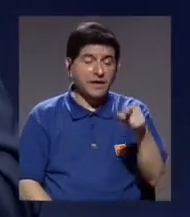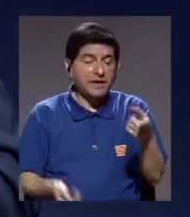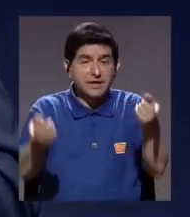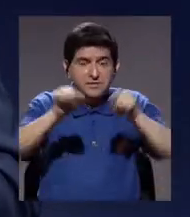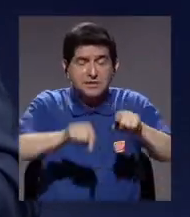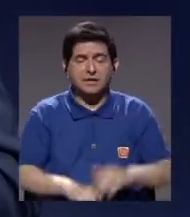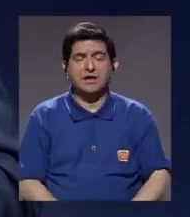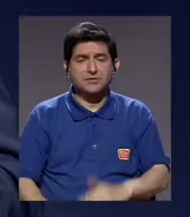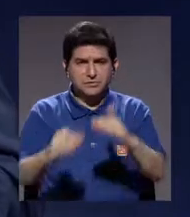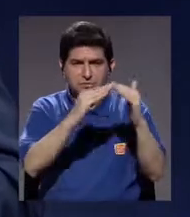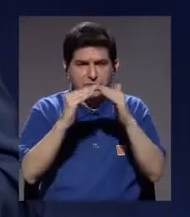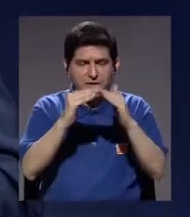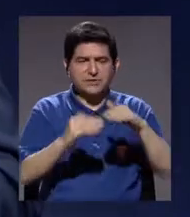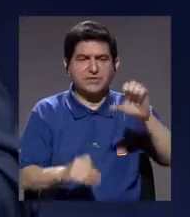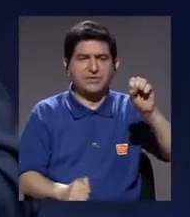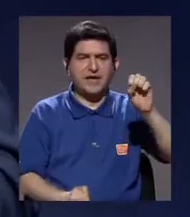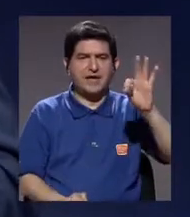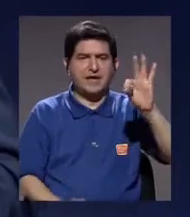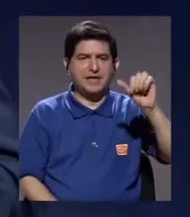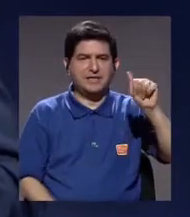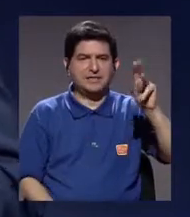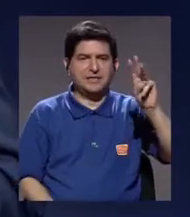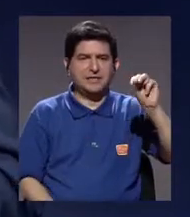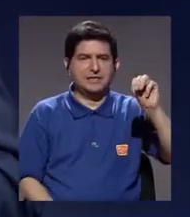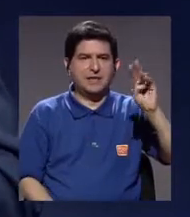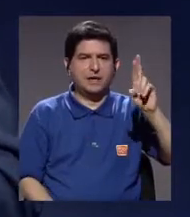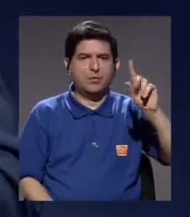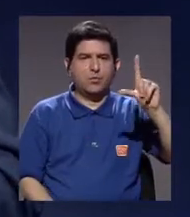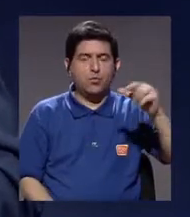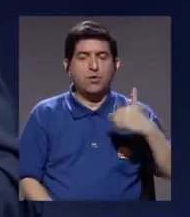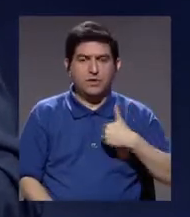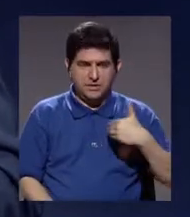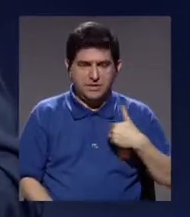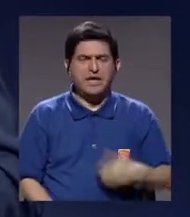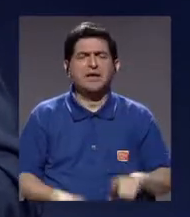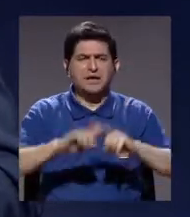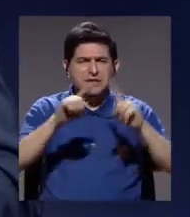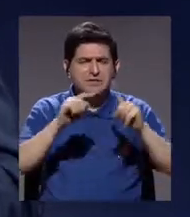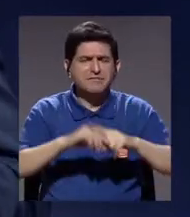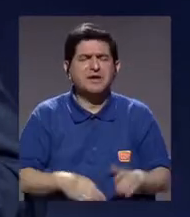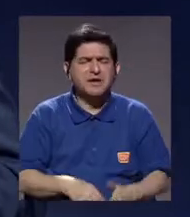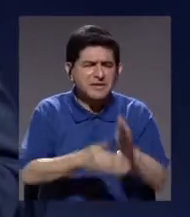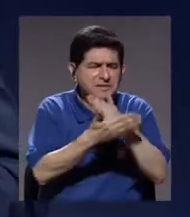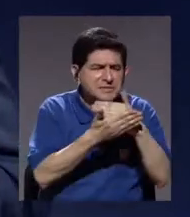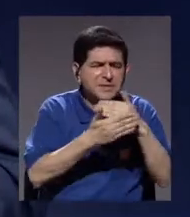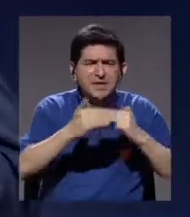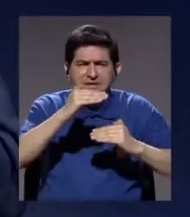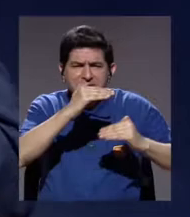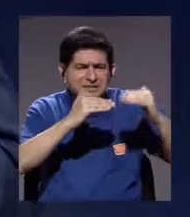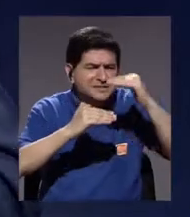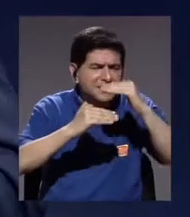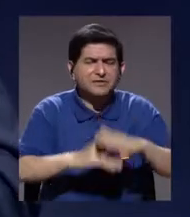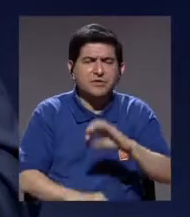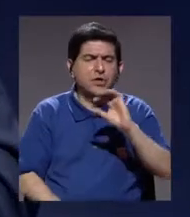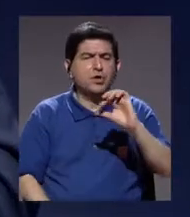Estambul entonces tiene una acumulación de vestigios, también de edificios y